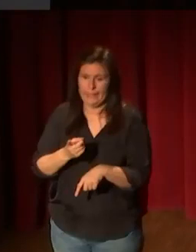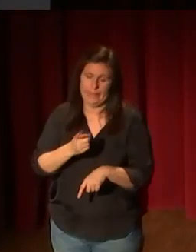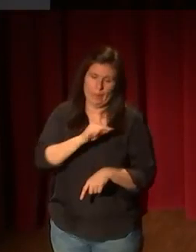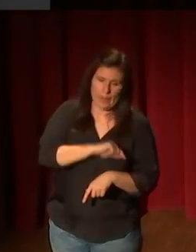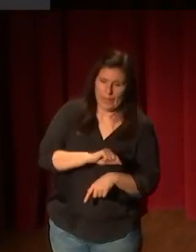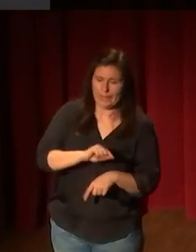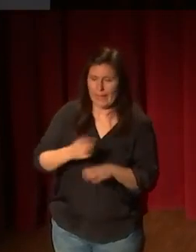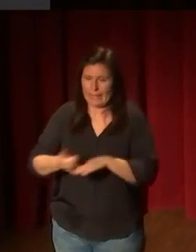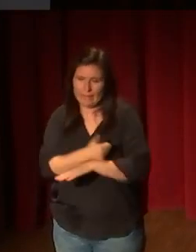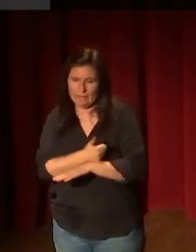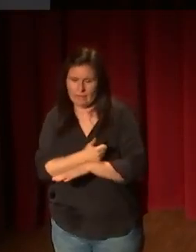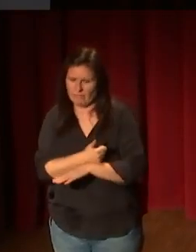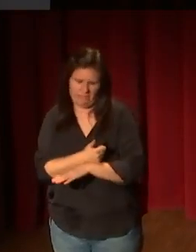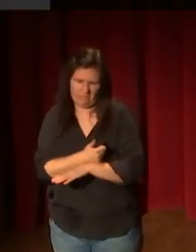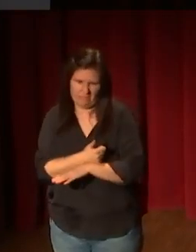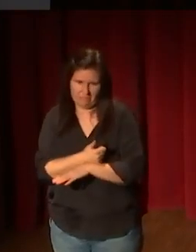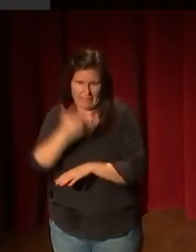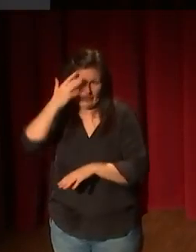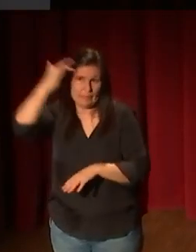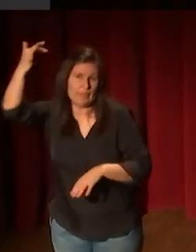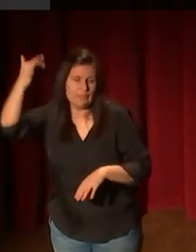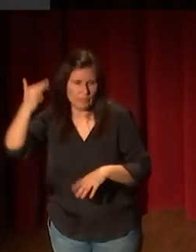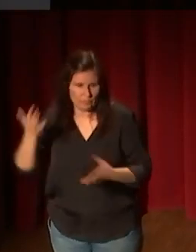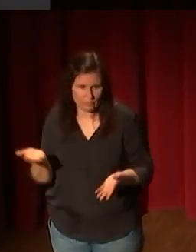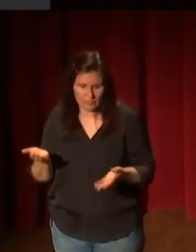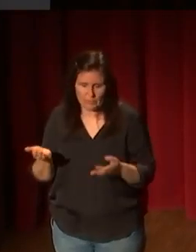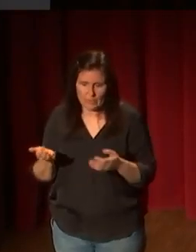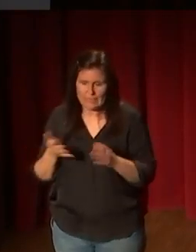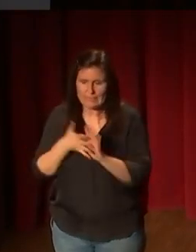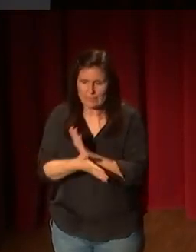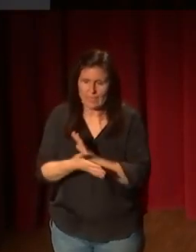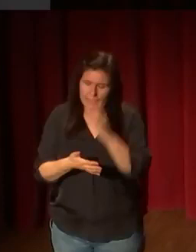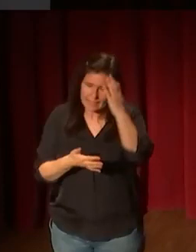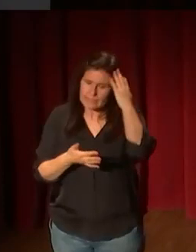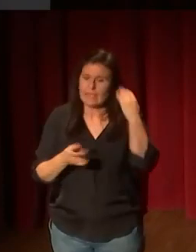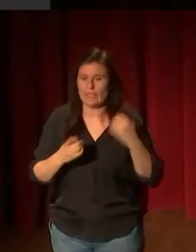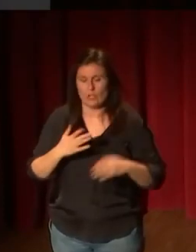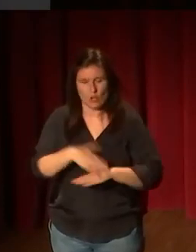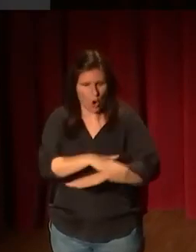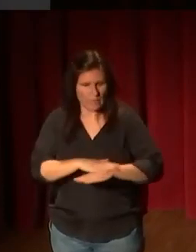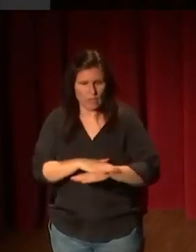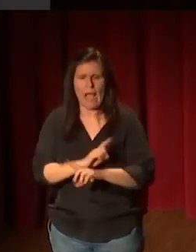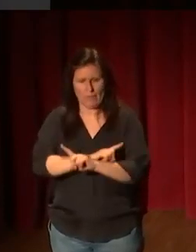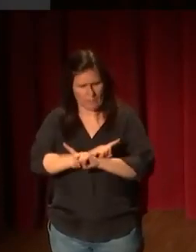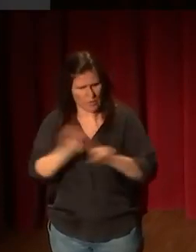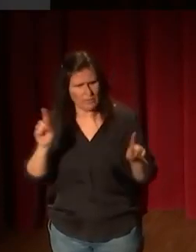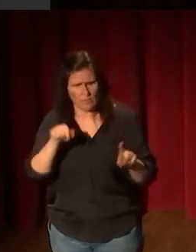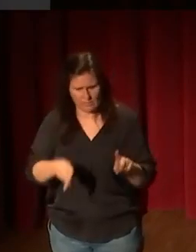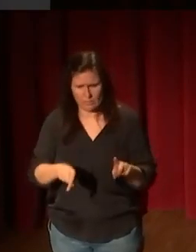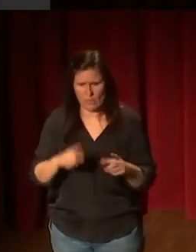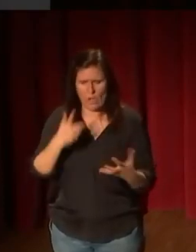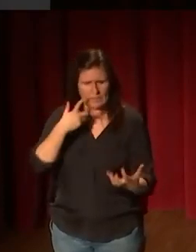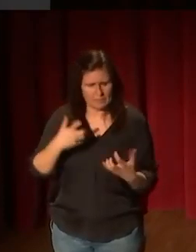civil es ciertamente una ilusión un delirio de la preocupación claro que el gobierno ha prohibido justamente este